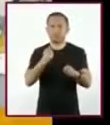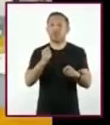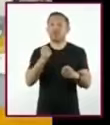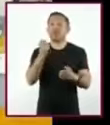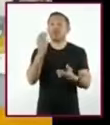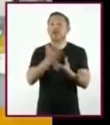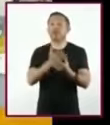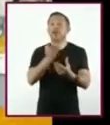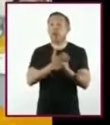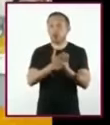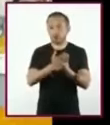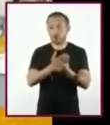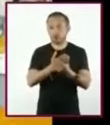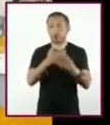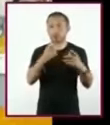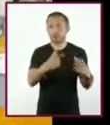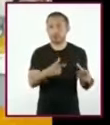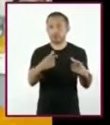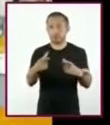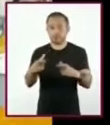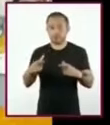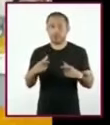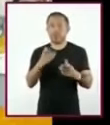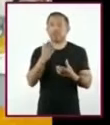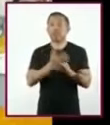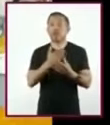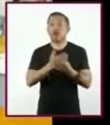taquitos. Simples,